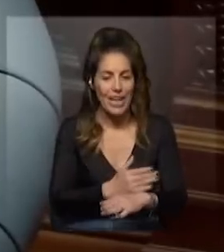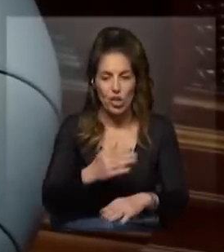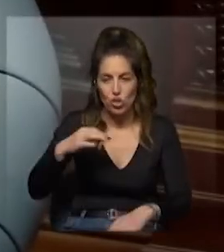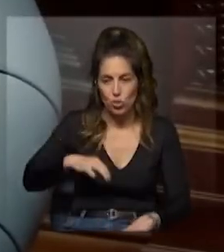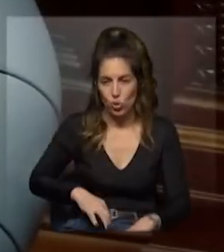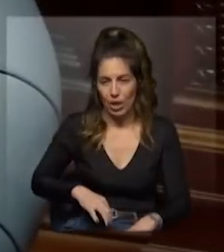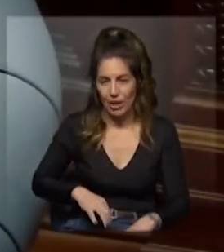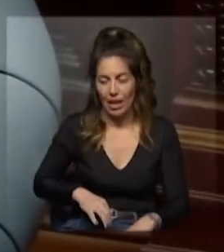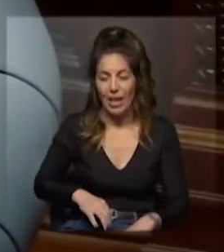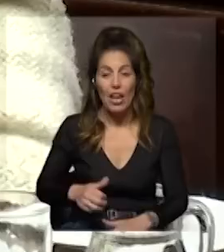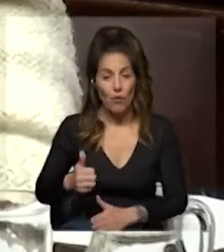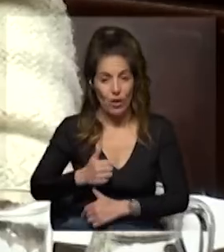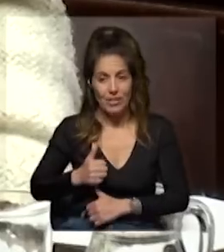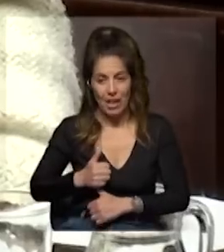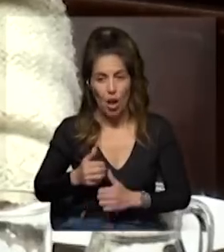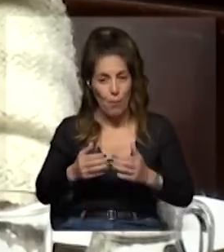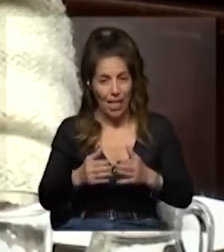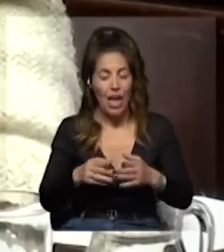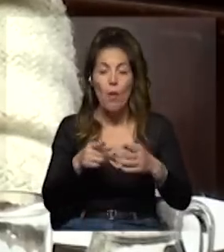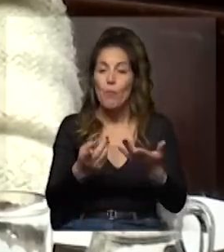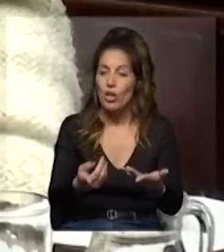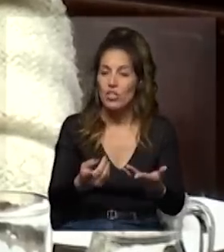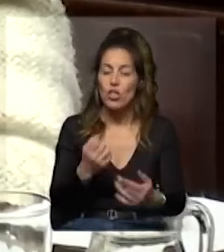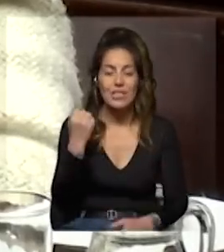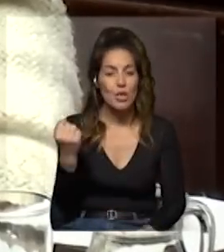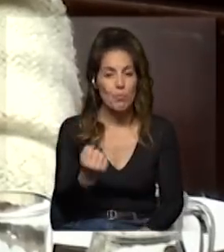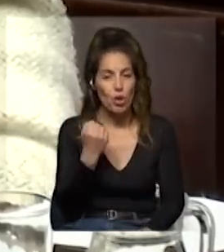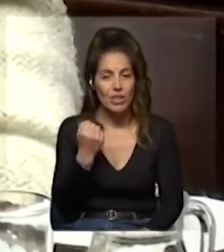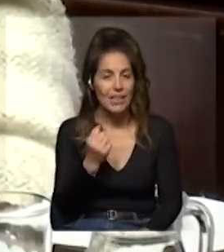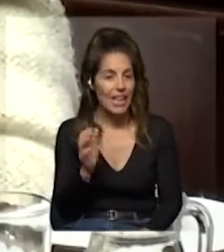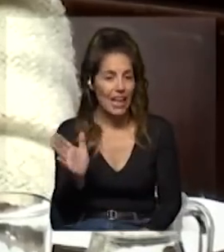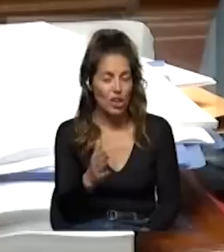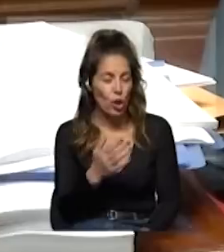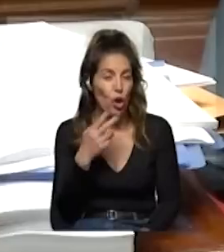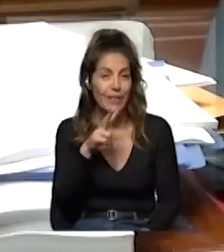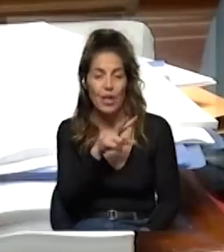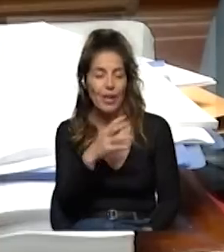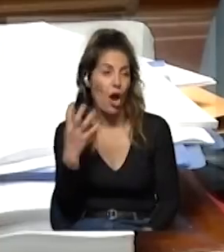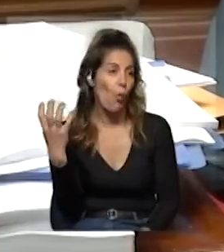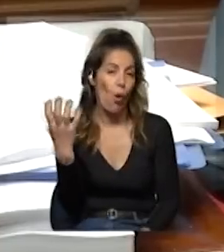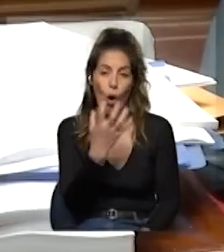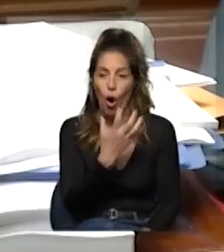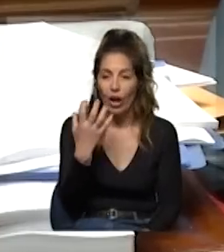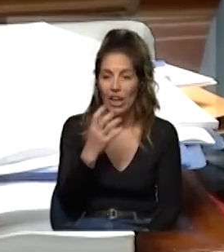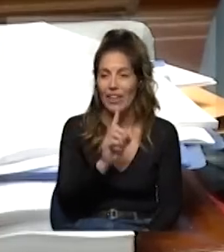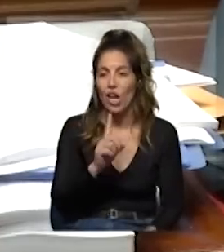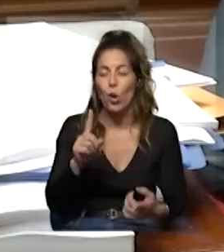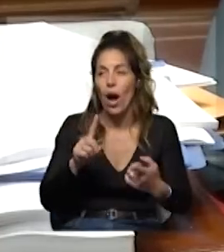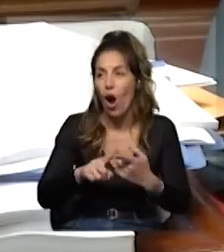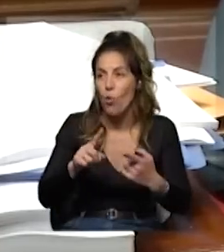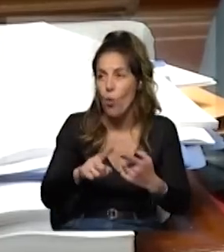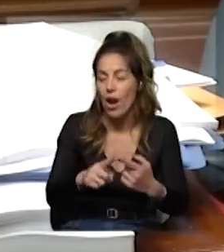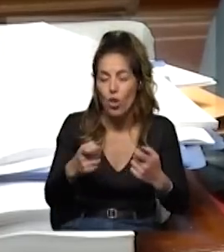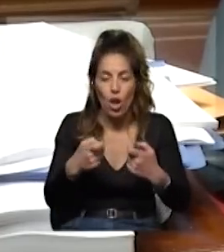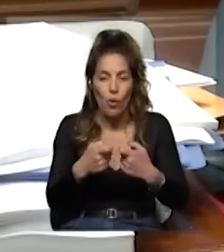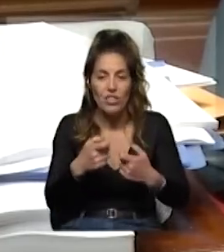fuerzas armadas Me parece destacable que todo aquella panorama catastrófico que que no iba a haber acuerdo de la coalición